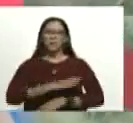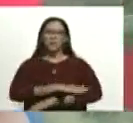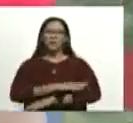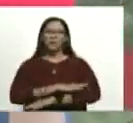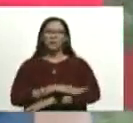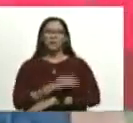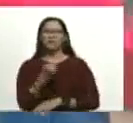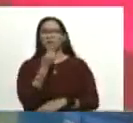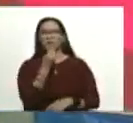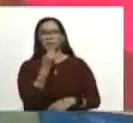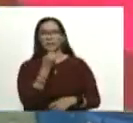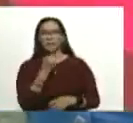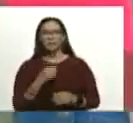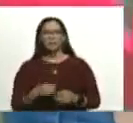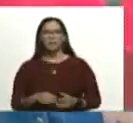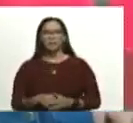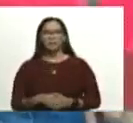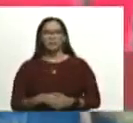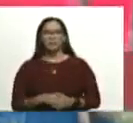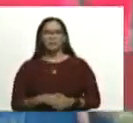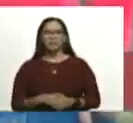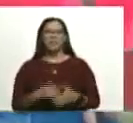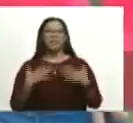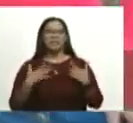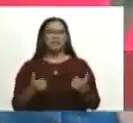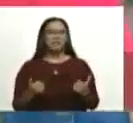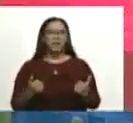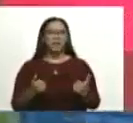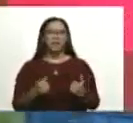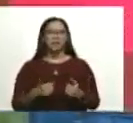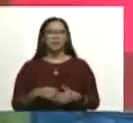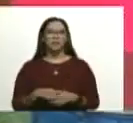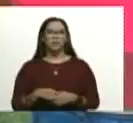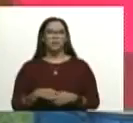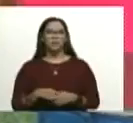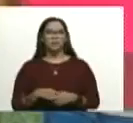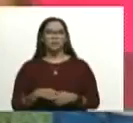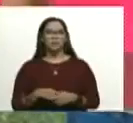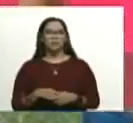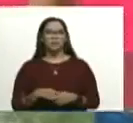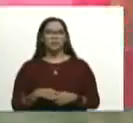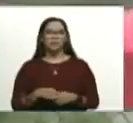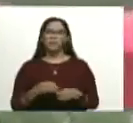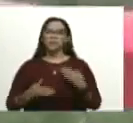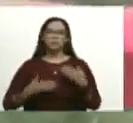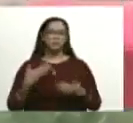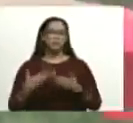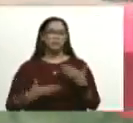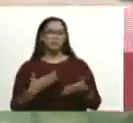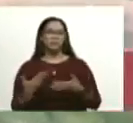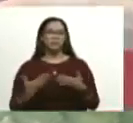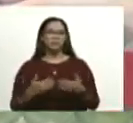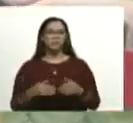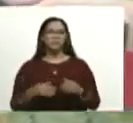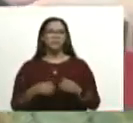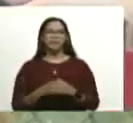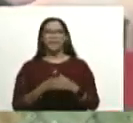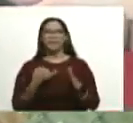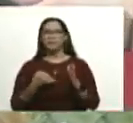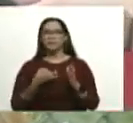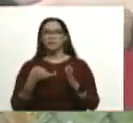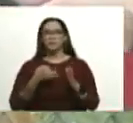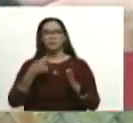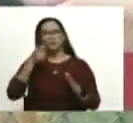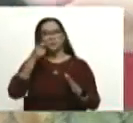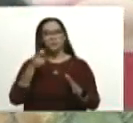su alimentación, si están sanos, y pasar la información inmediatamente al departamento de zoología y